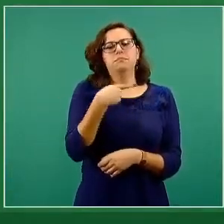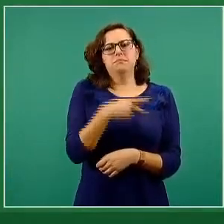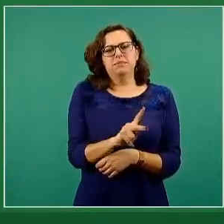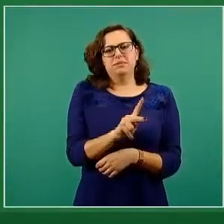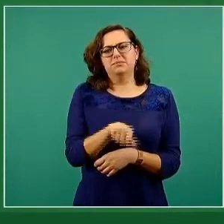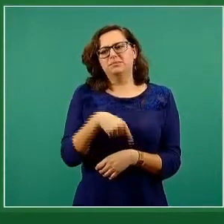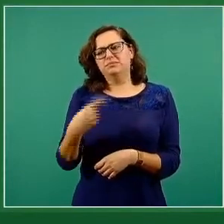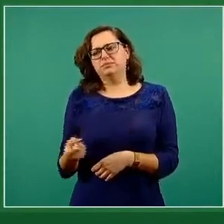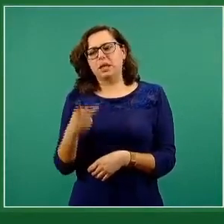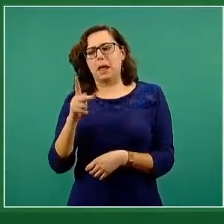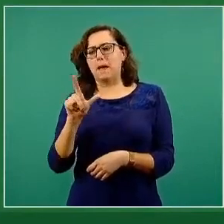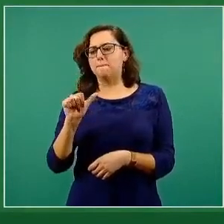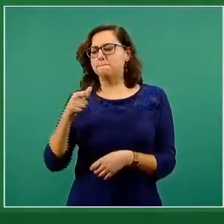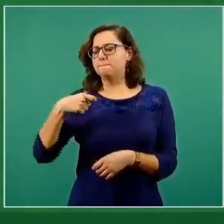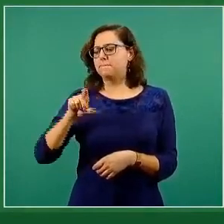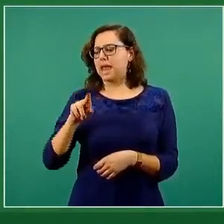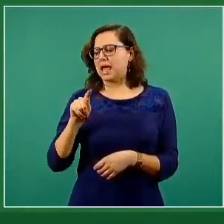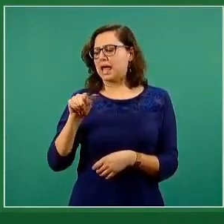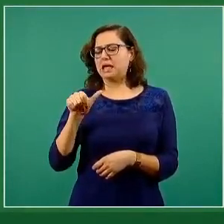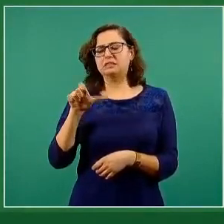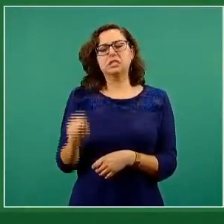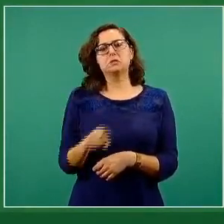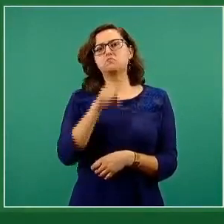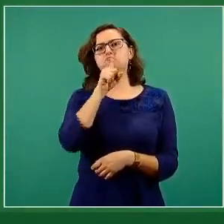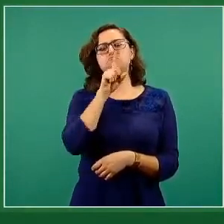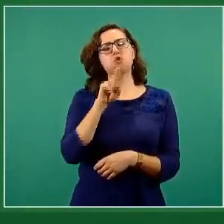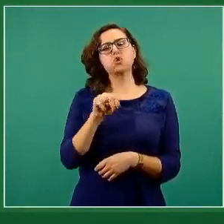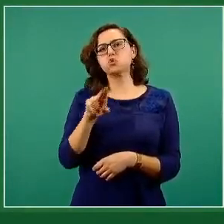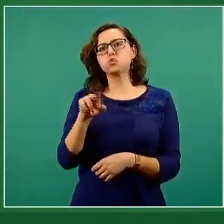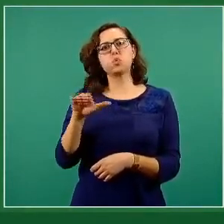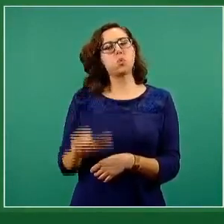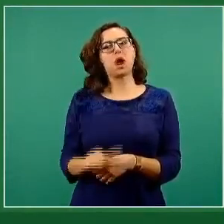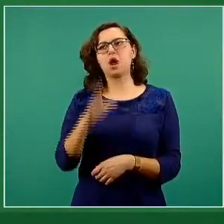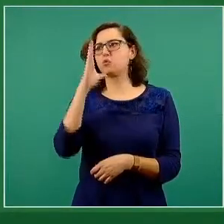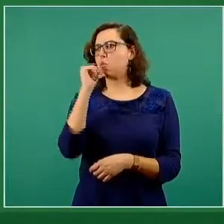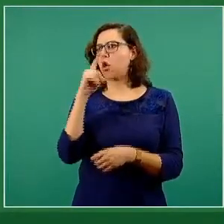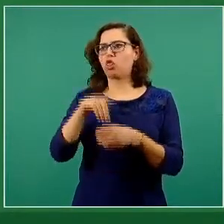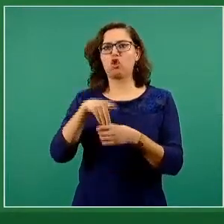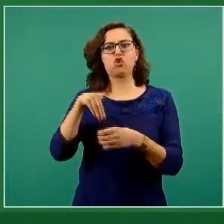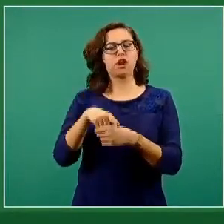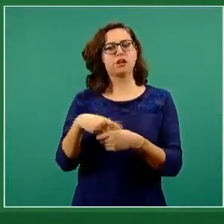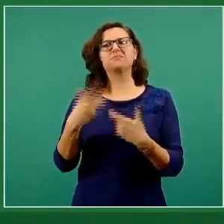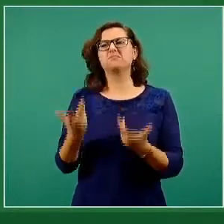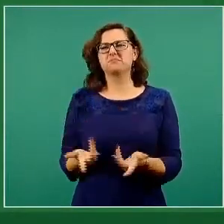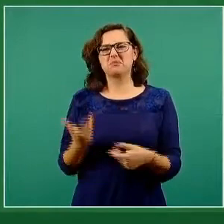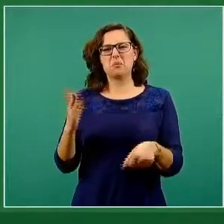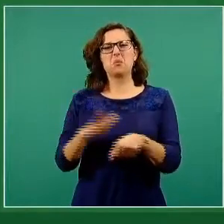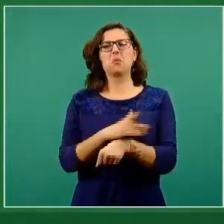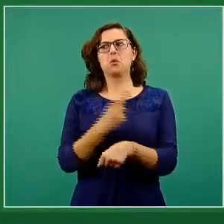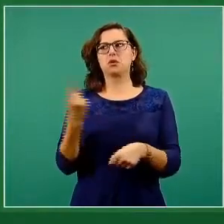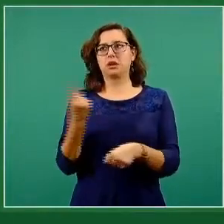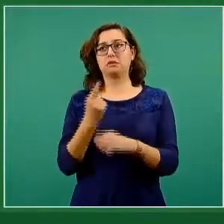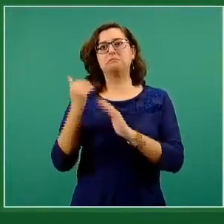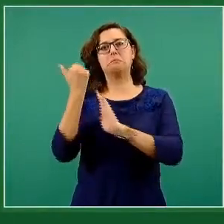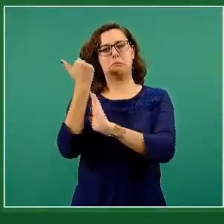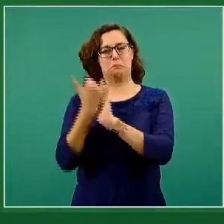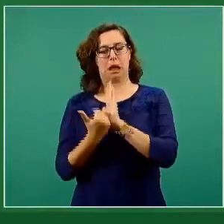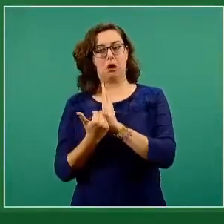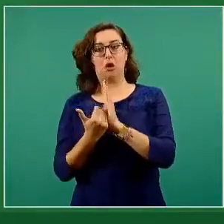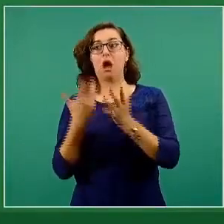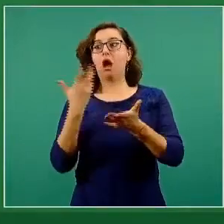estado por debajo de los valores de referencia. ¿Existe alguna contraindicación para recibir la vacuna